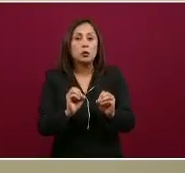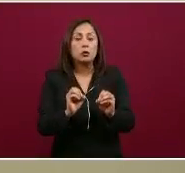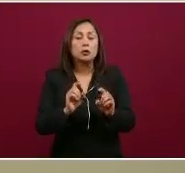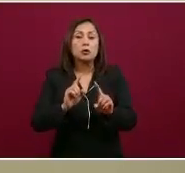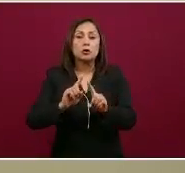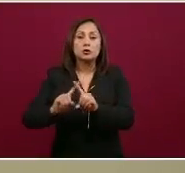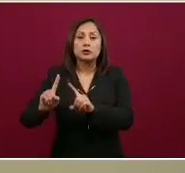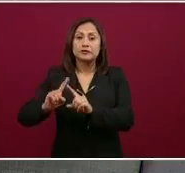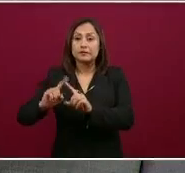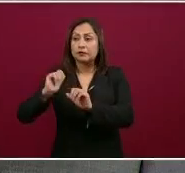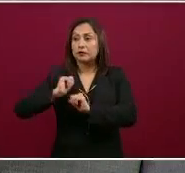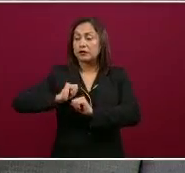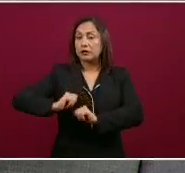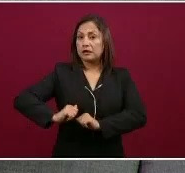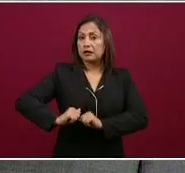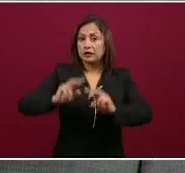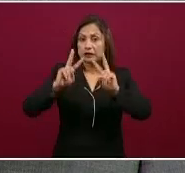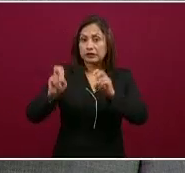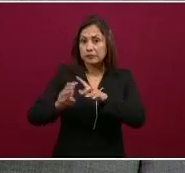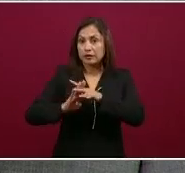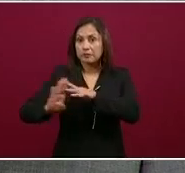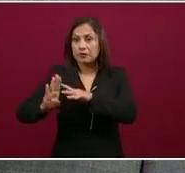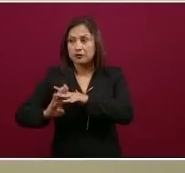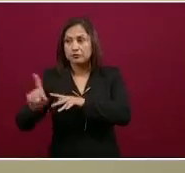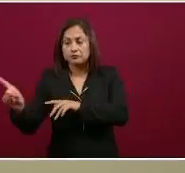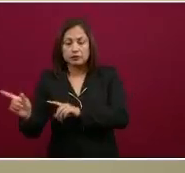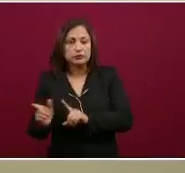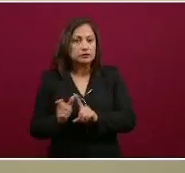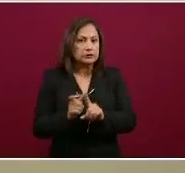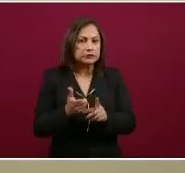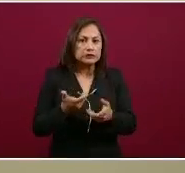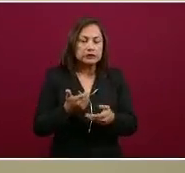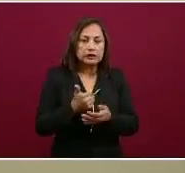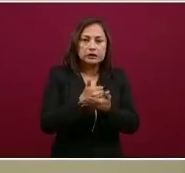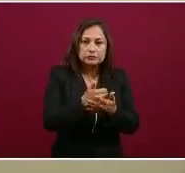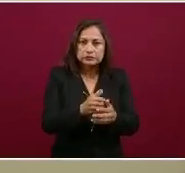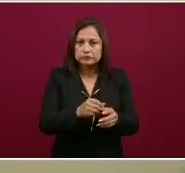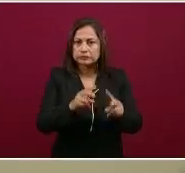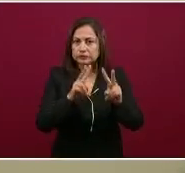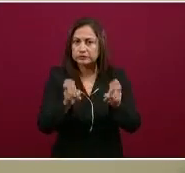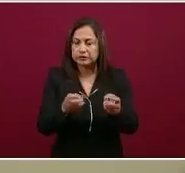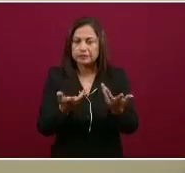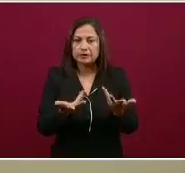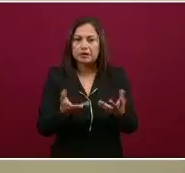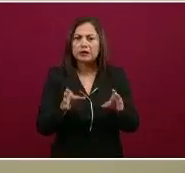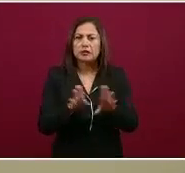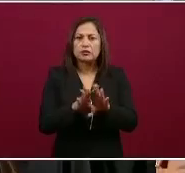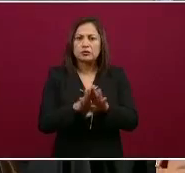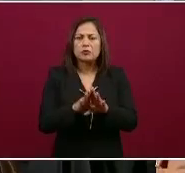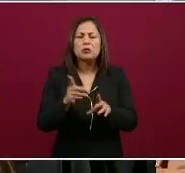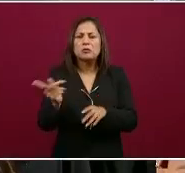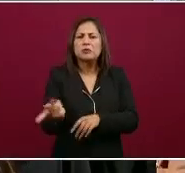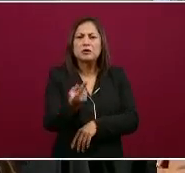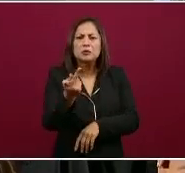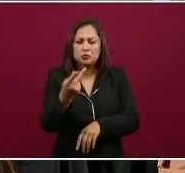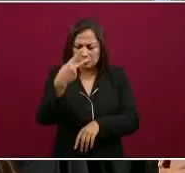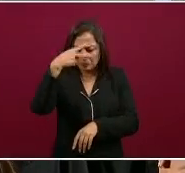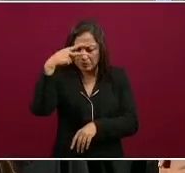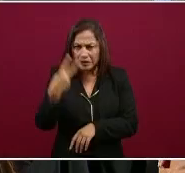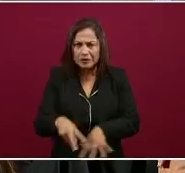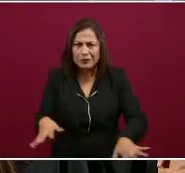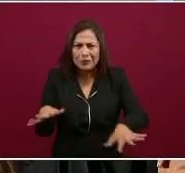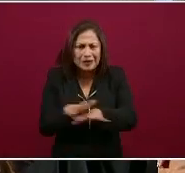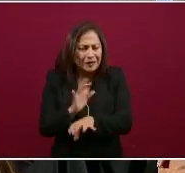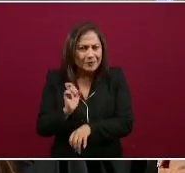Instituto Nacional de Migración a tareas de vigilancia? ¿Algo va a cambiar en México después de este anuncio? Ya hemos